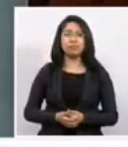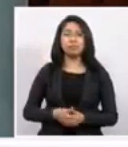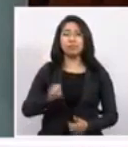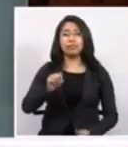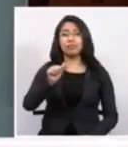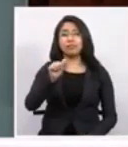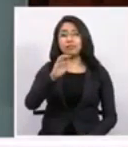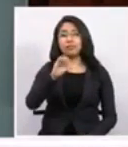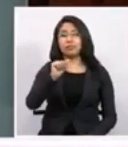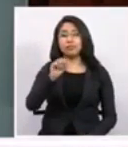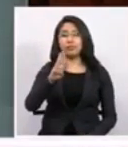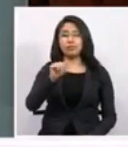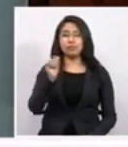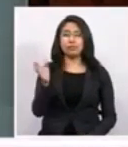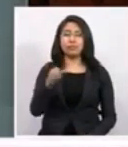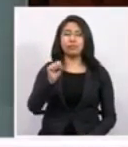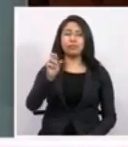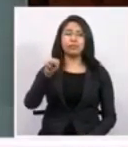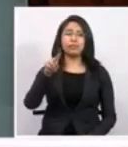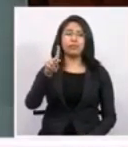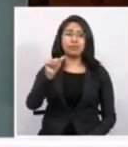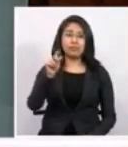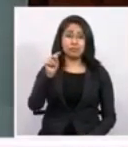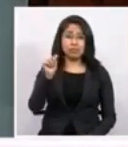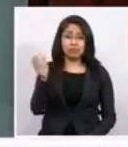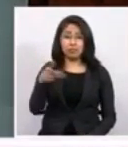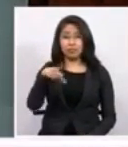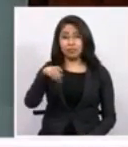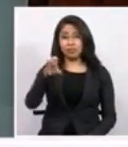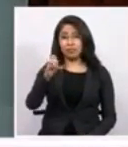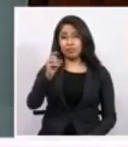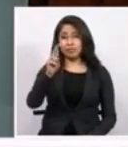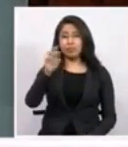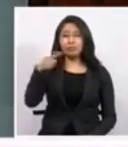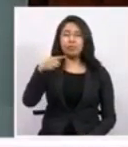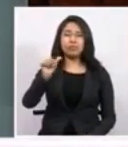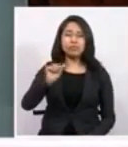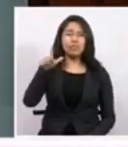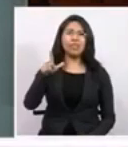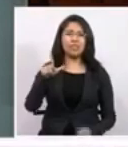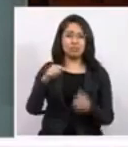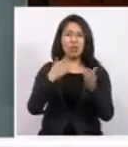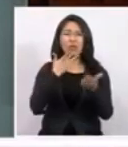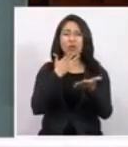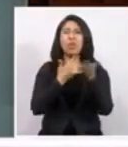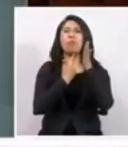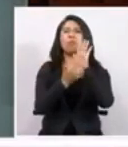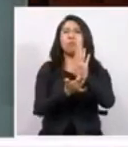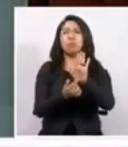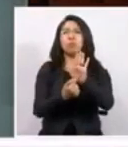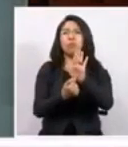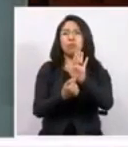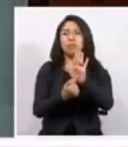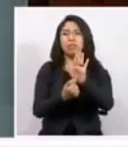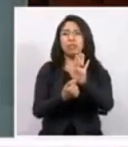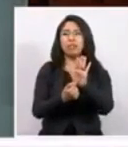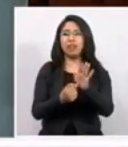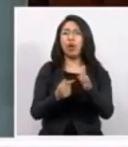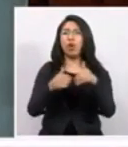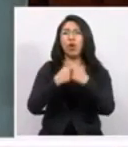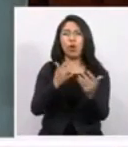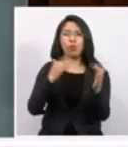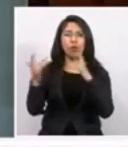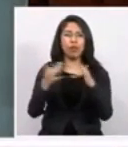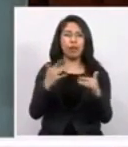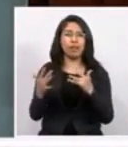Sacaba, Sencata y El Pedregal son una prueba irrebatible de la brutalidad del régimen,